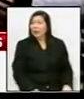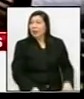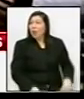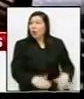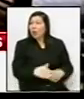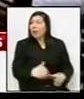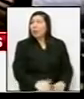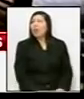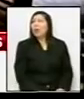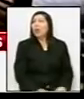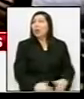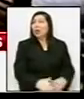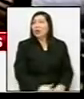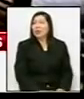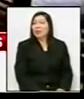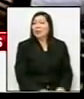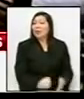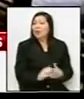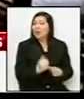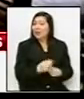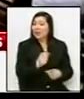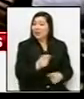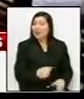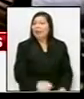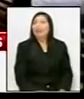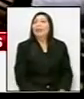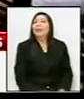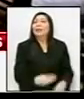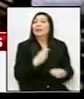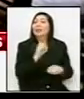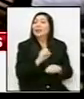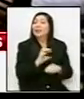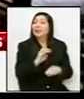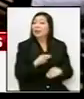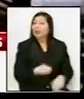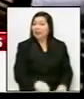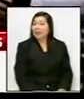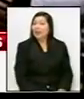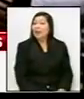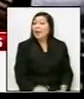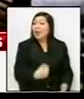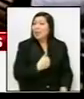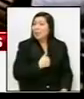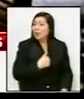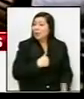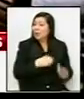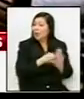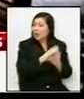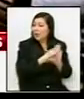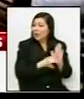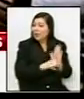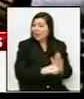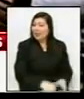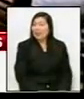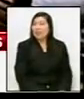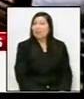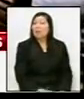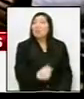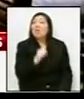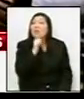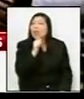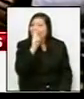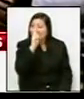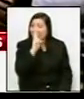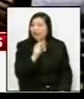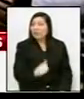remueve a un funcionario, a un miembro del Consejo Nacional, la propia Constitución dice que es por falta